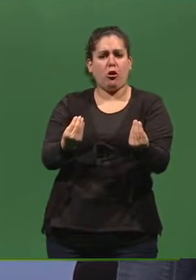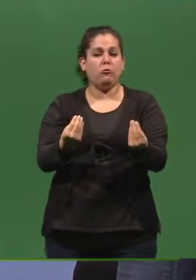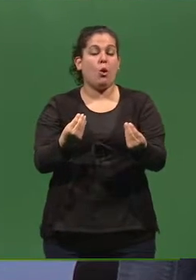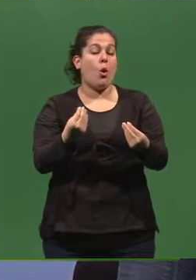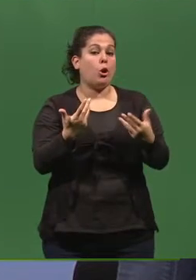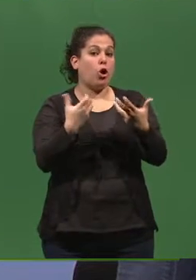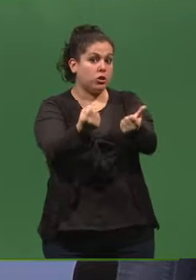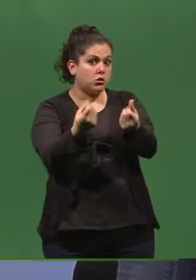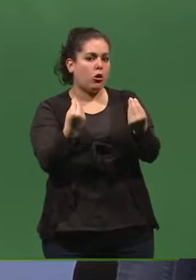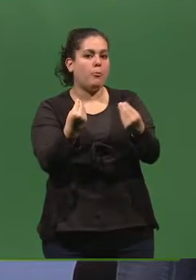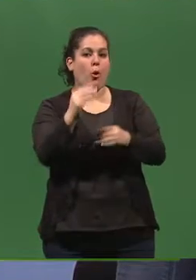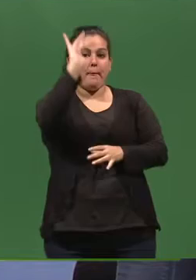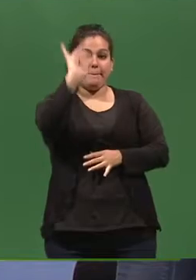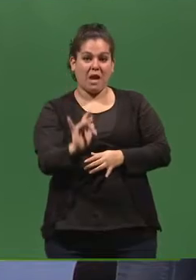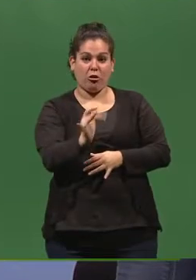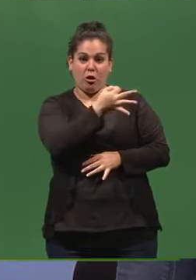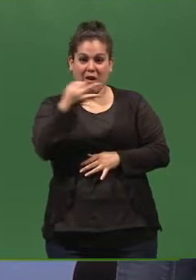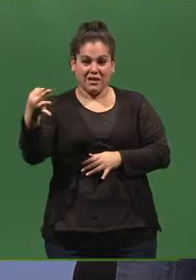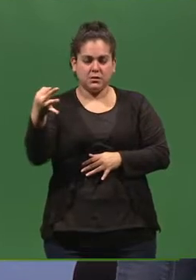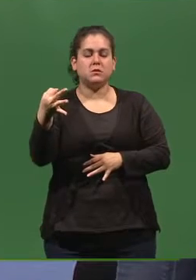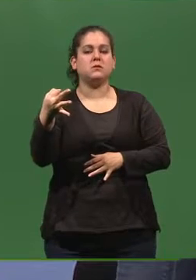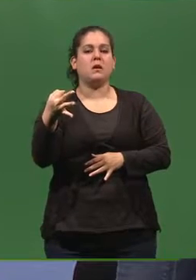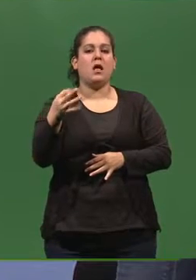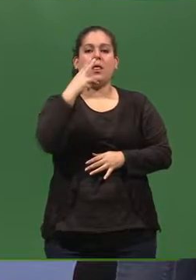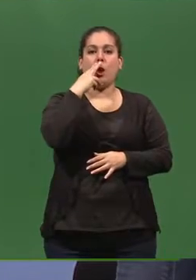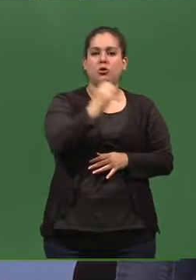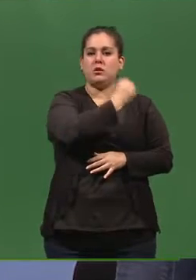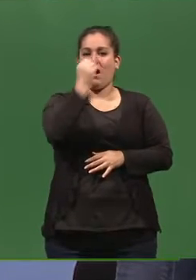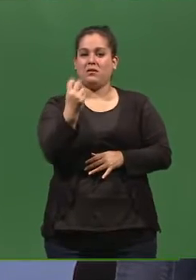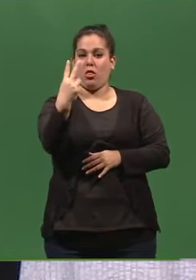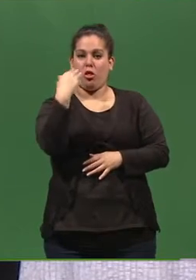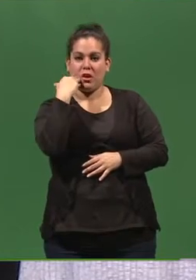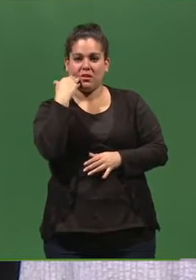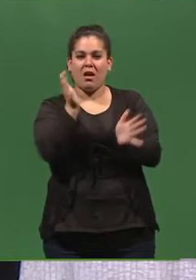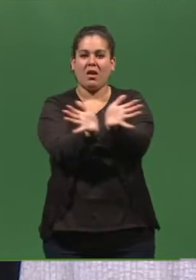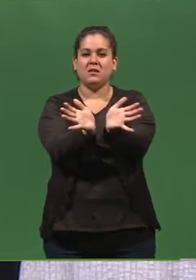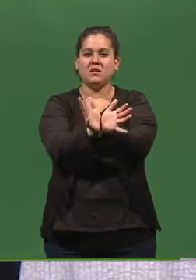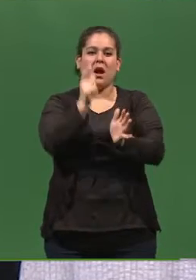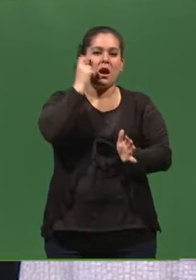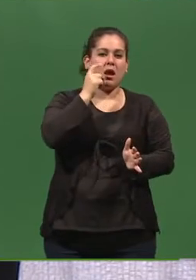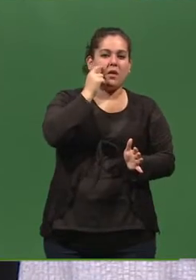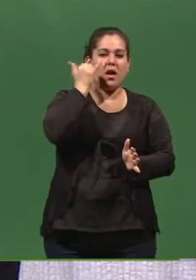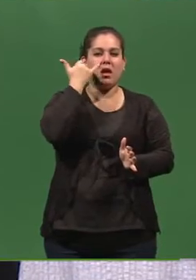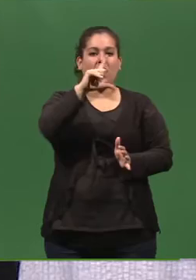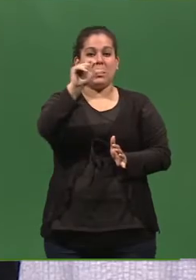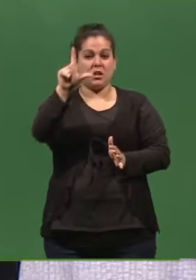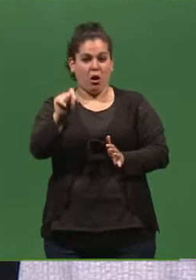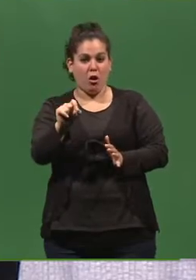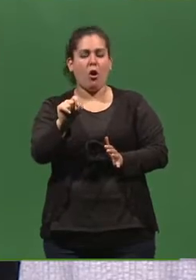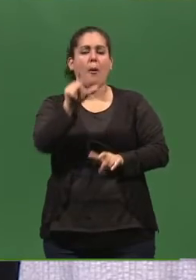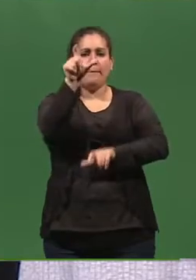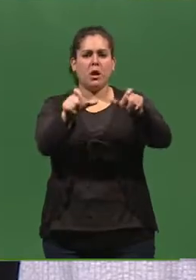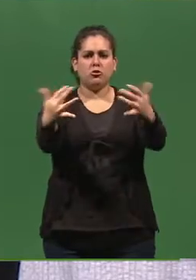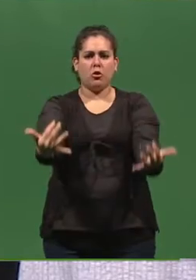la contención, bueno, estamos todos los miércoles y de 11 a 14 en Callao y Rivadavia, asesorando